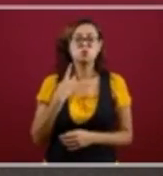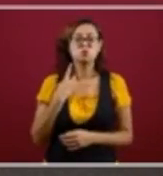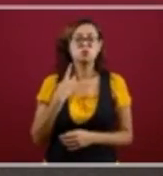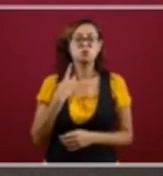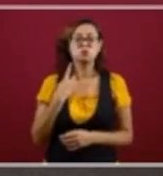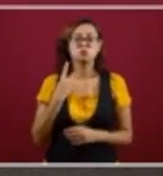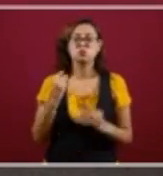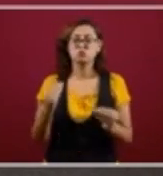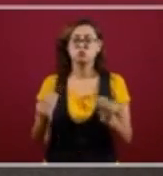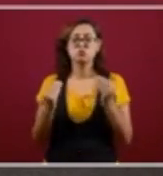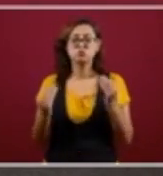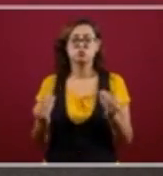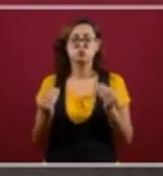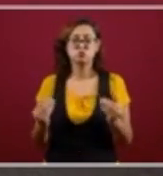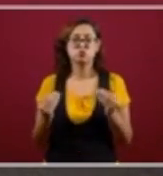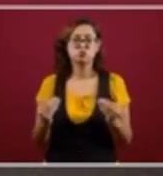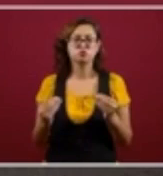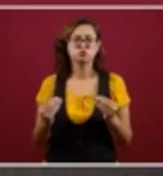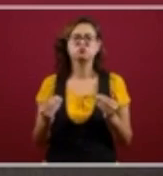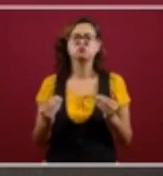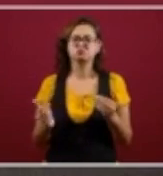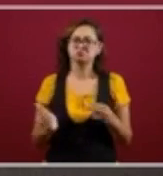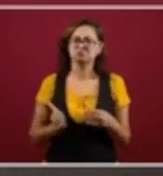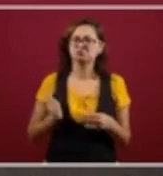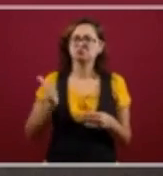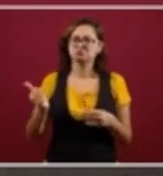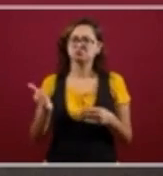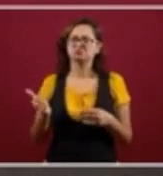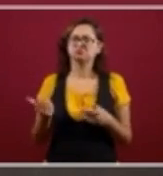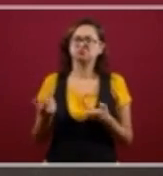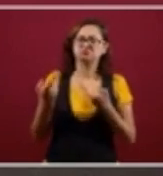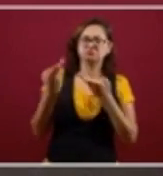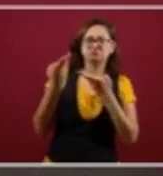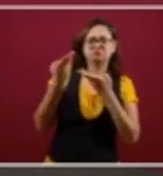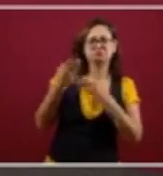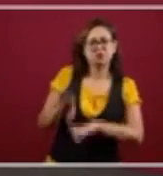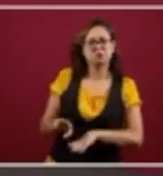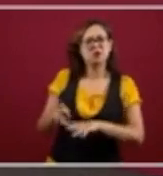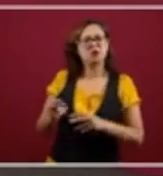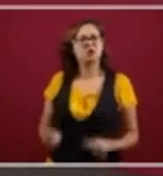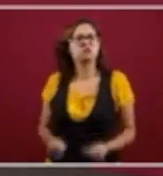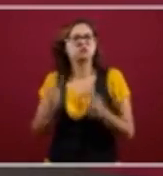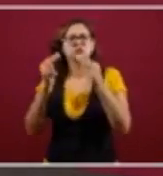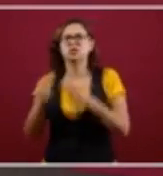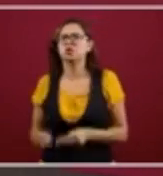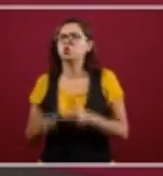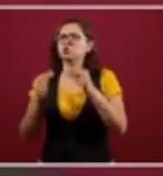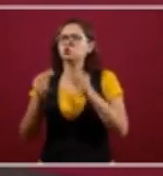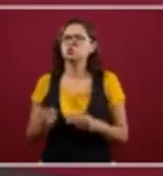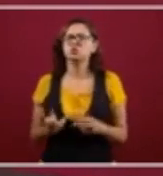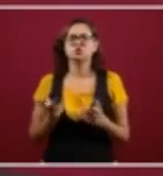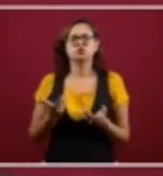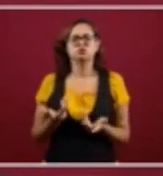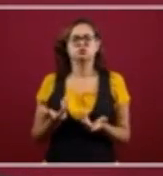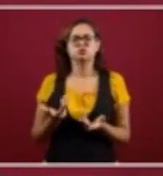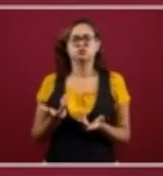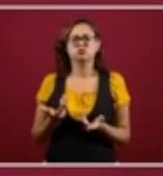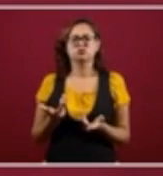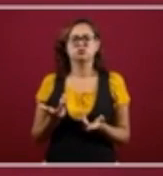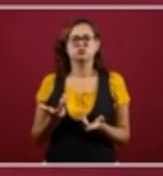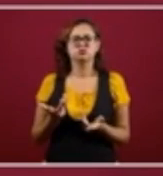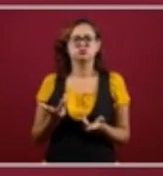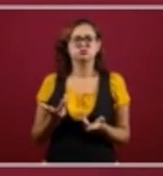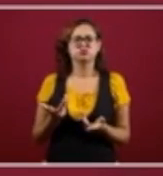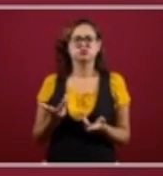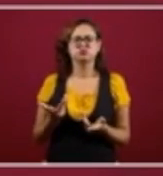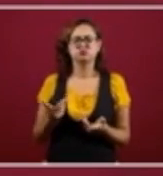muchos de ellos se convirtieron en banqueros. Y se hicieron negocios aquí, en la Ciudad